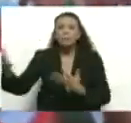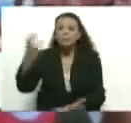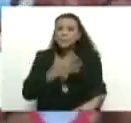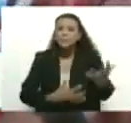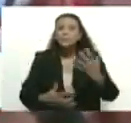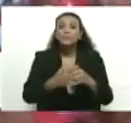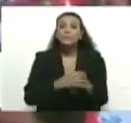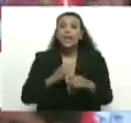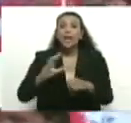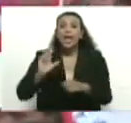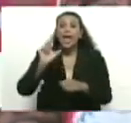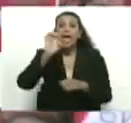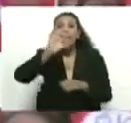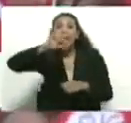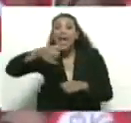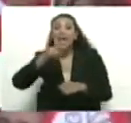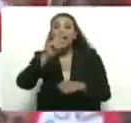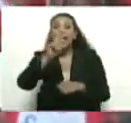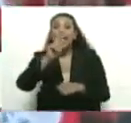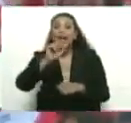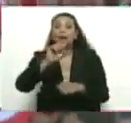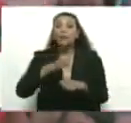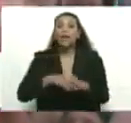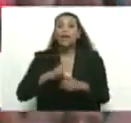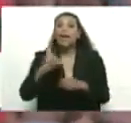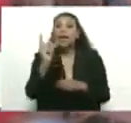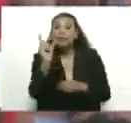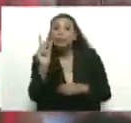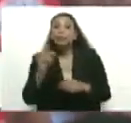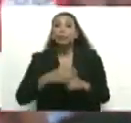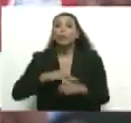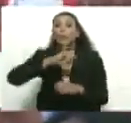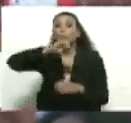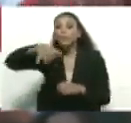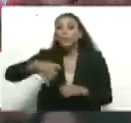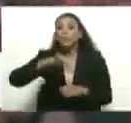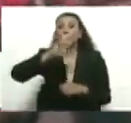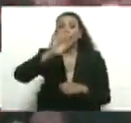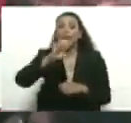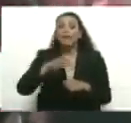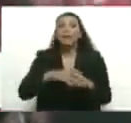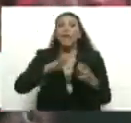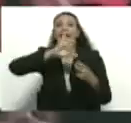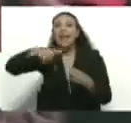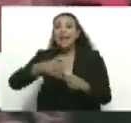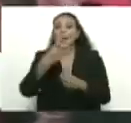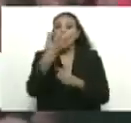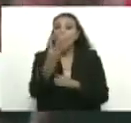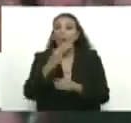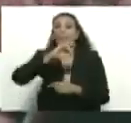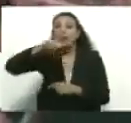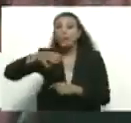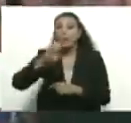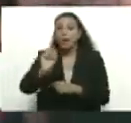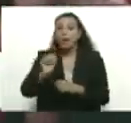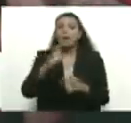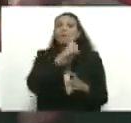El eje 1, dije. El eje 2. El 4.